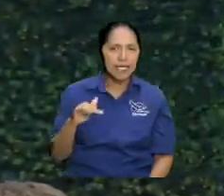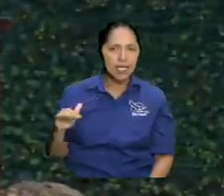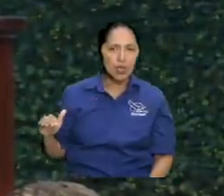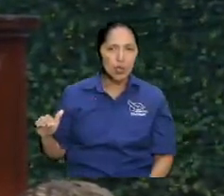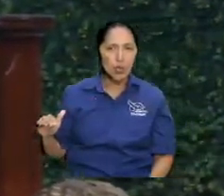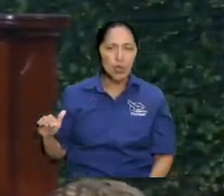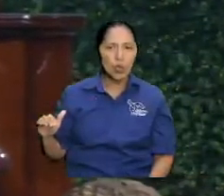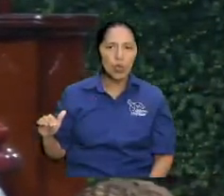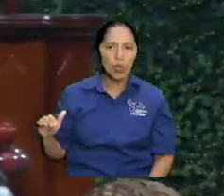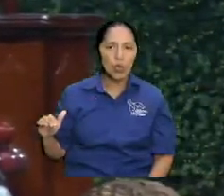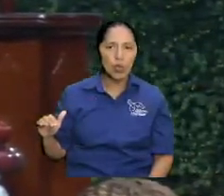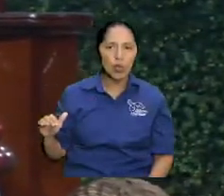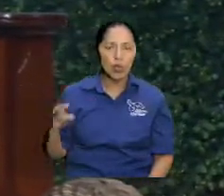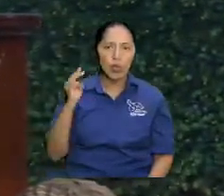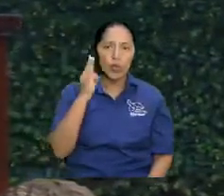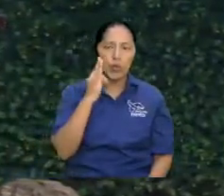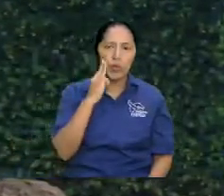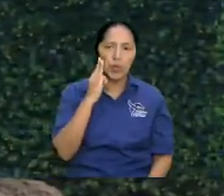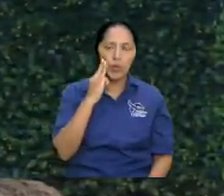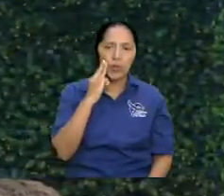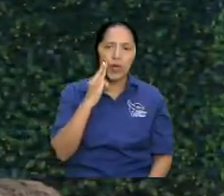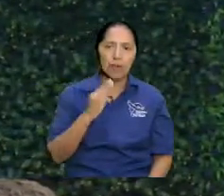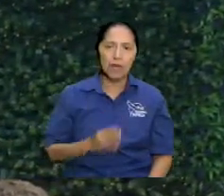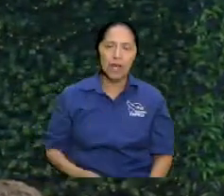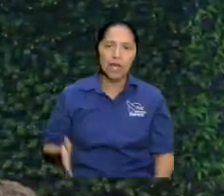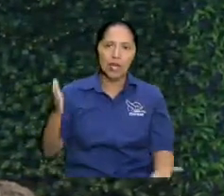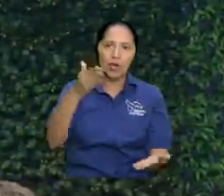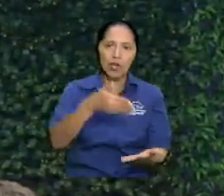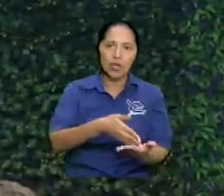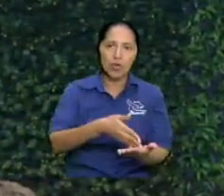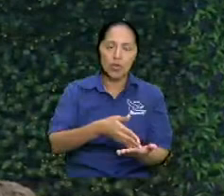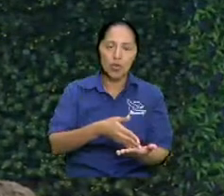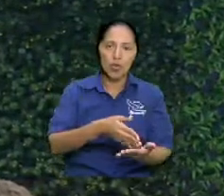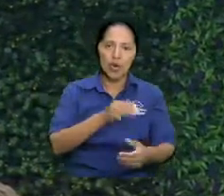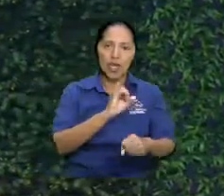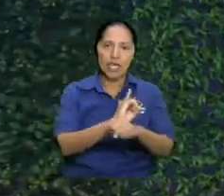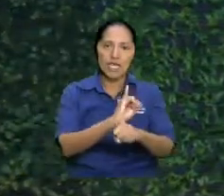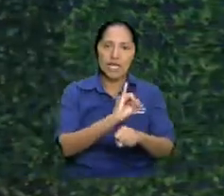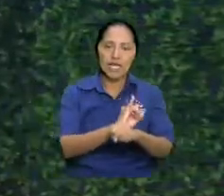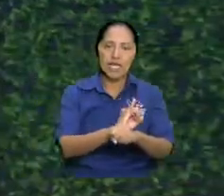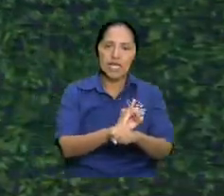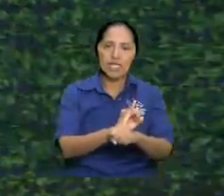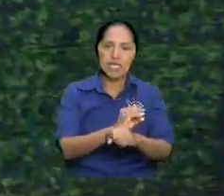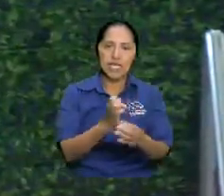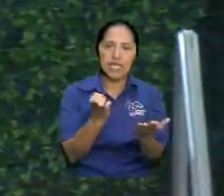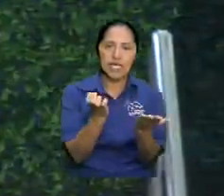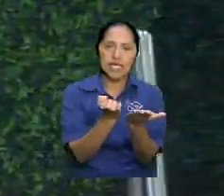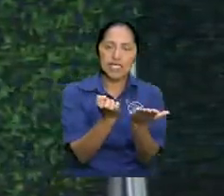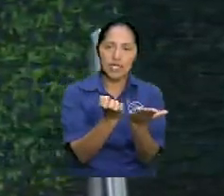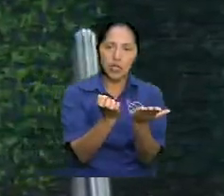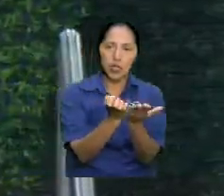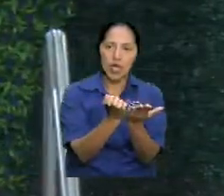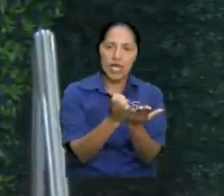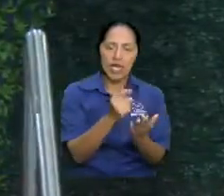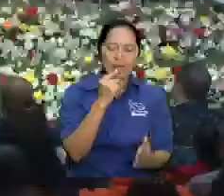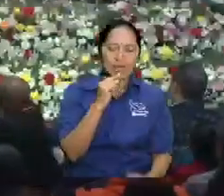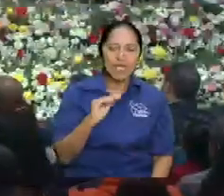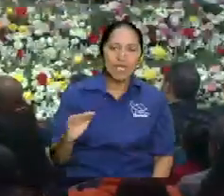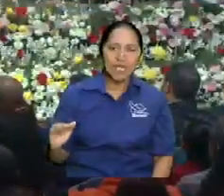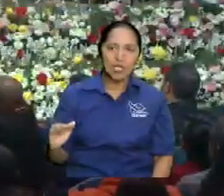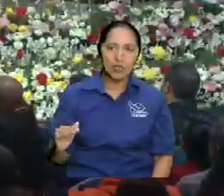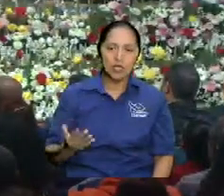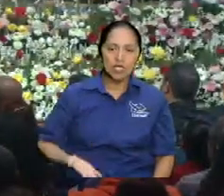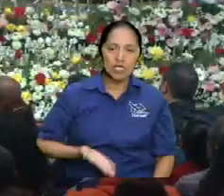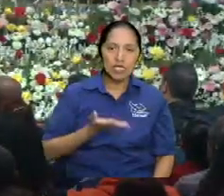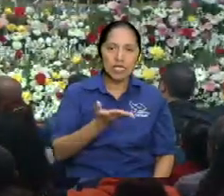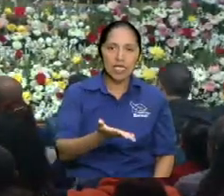que su mamá lo llevó a la escuela dominical y le dio 2 chocas. En ese tiempo eran